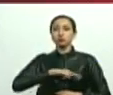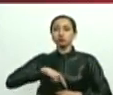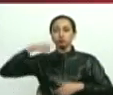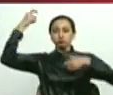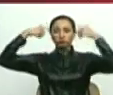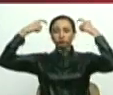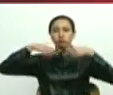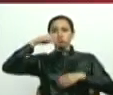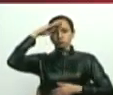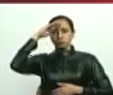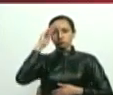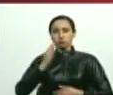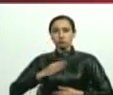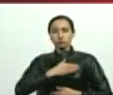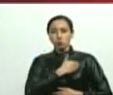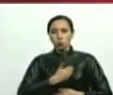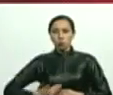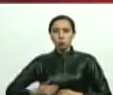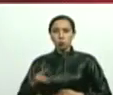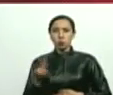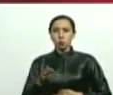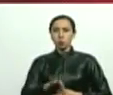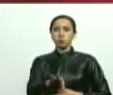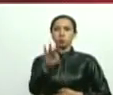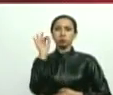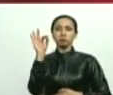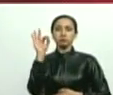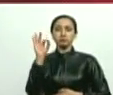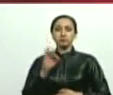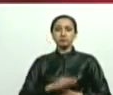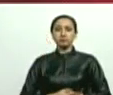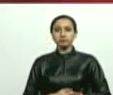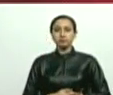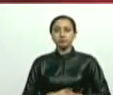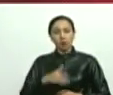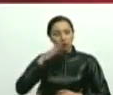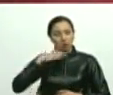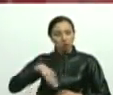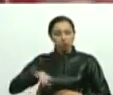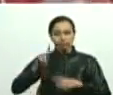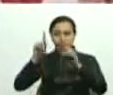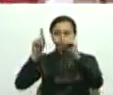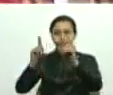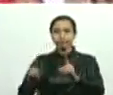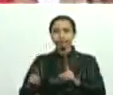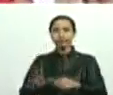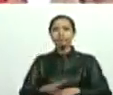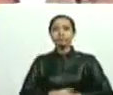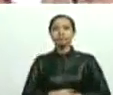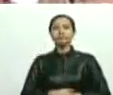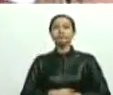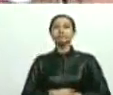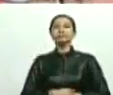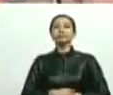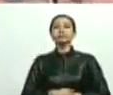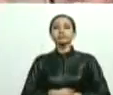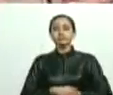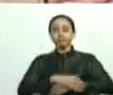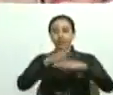Chávez, presidente electo del pueblo venezolano. Hasta que se